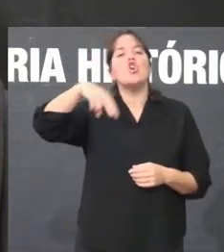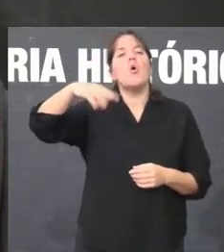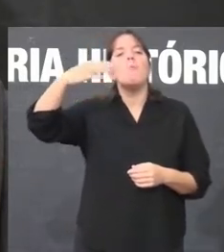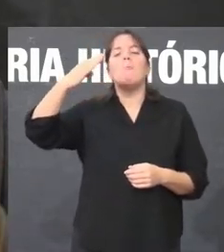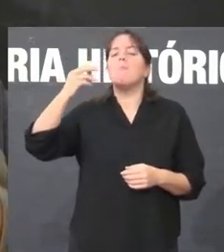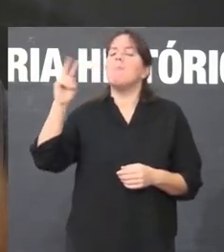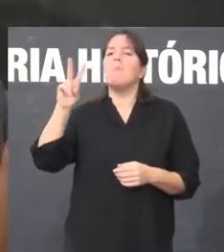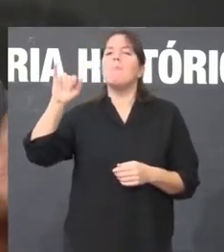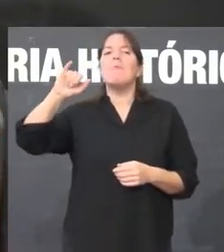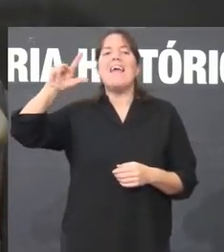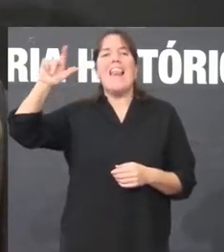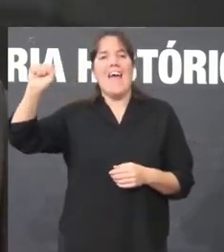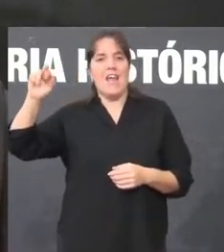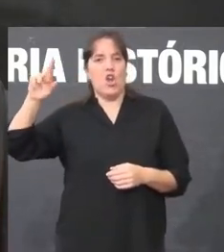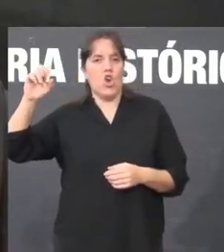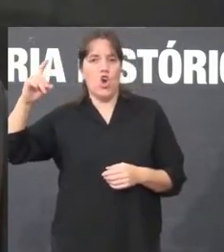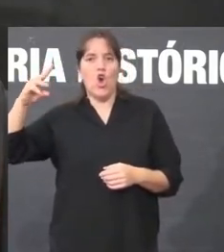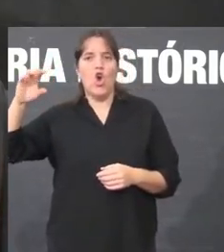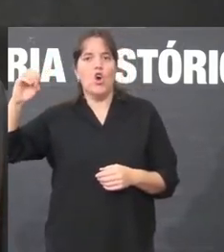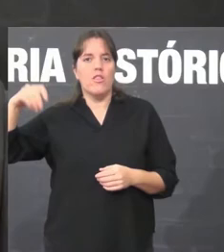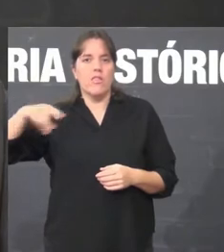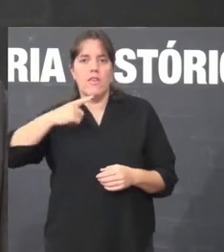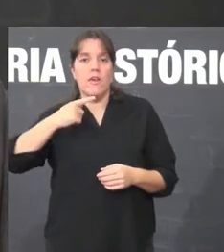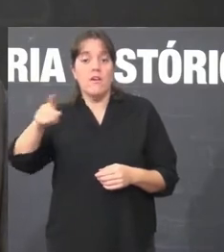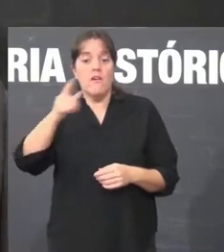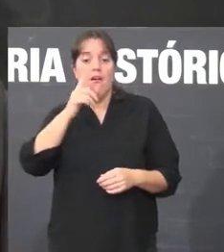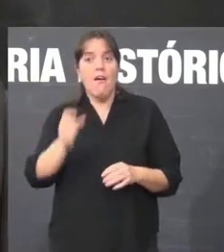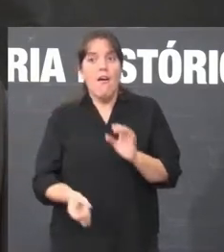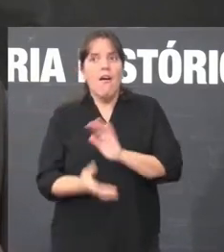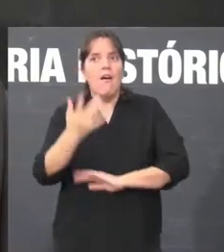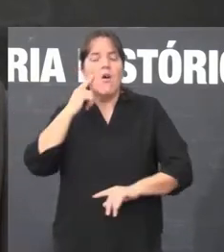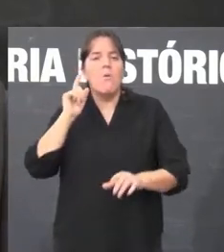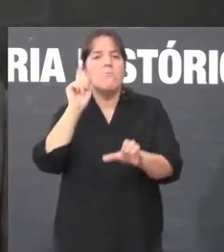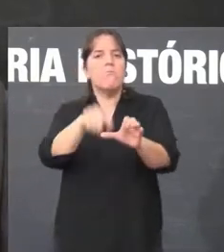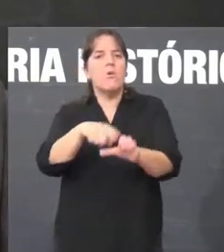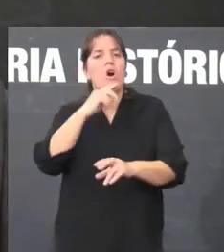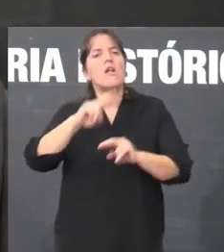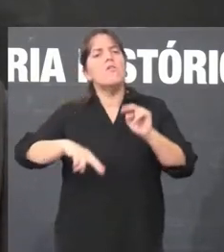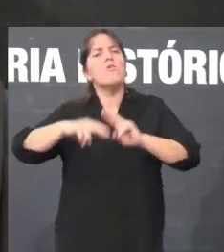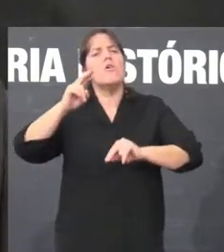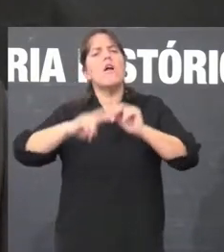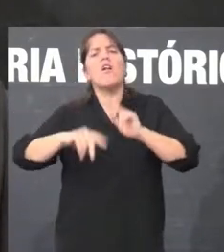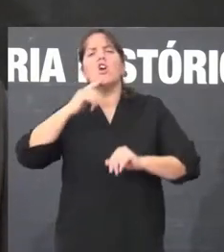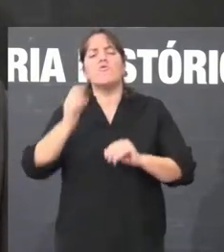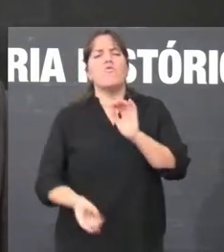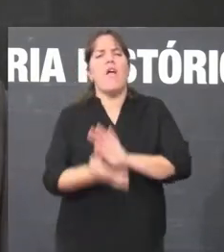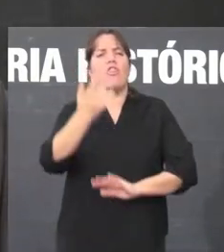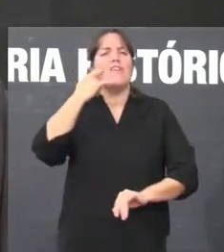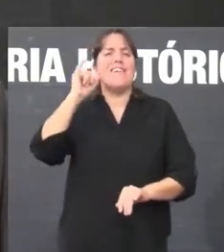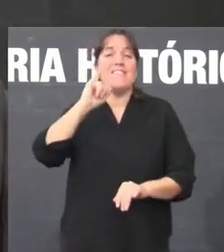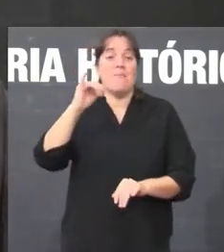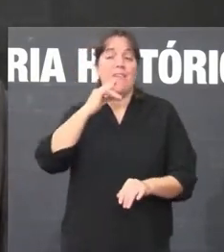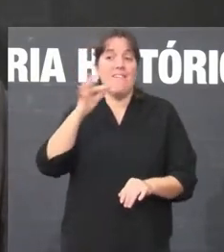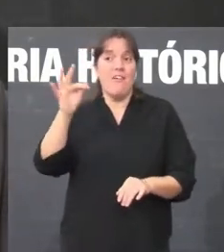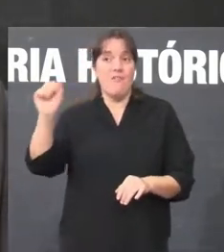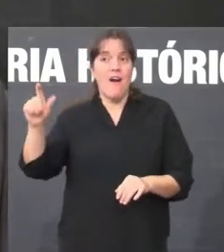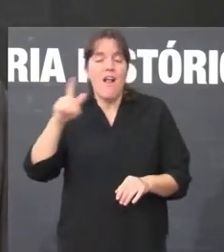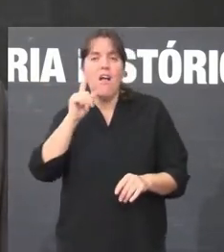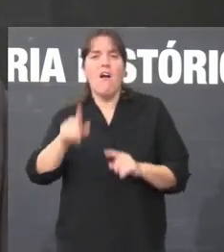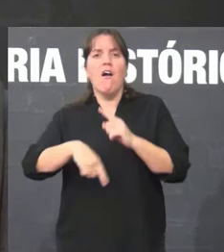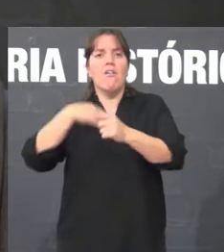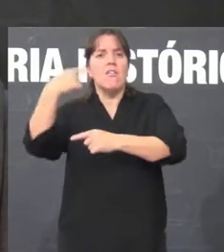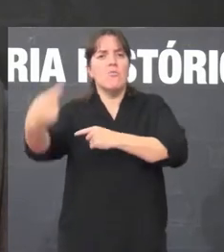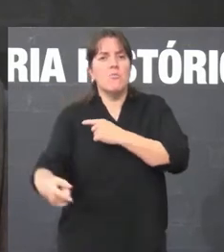Ponte foi unha figura central da construción do proxecto nacional galego, foi un dos fundadores das Irmandades da Fala, logo tuvo un percorrido